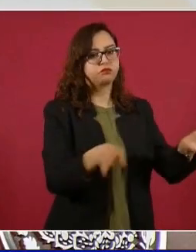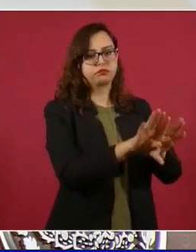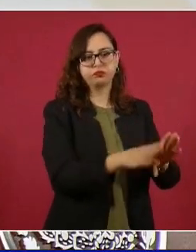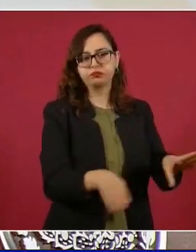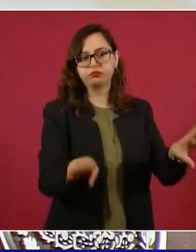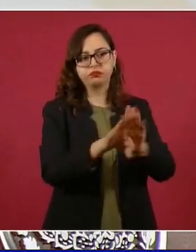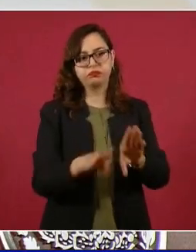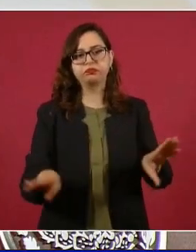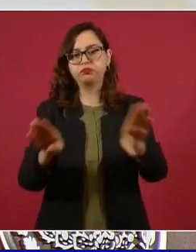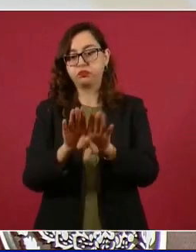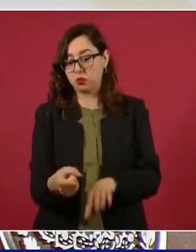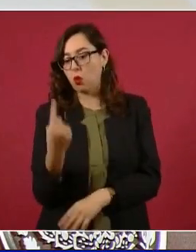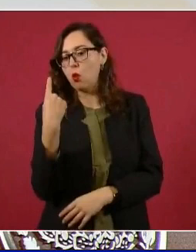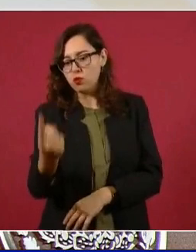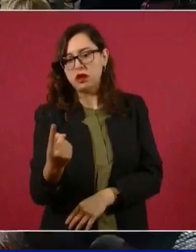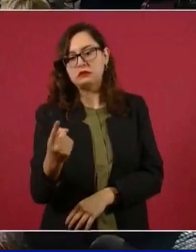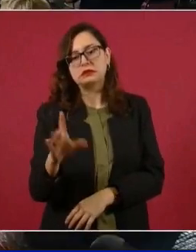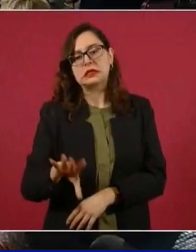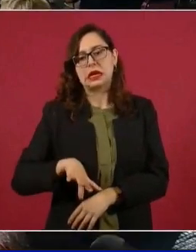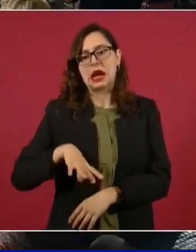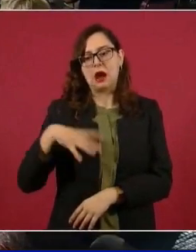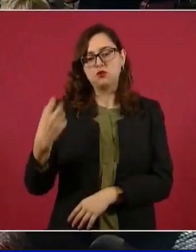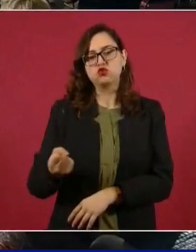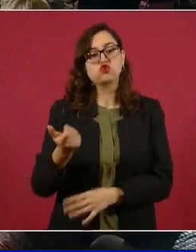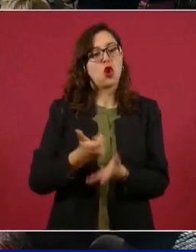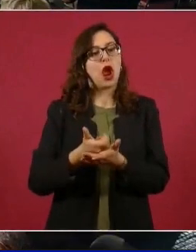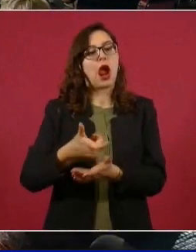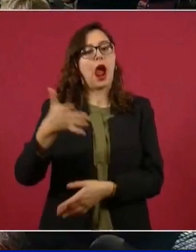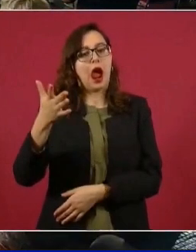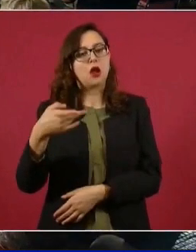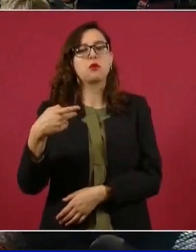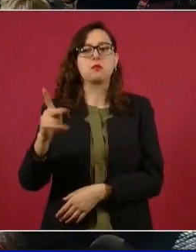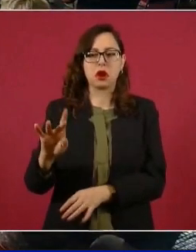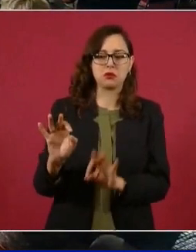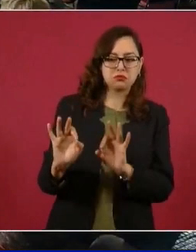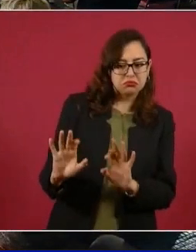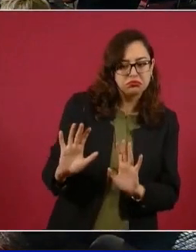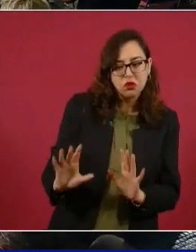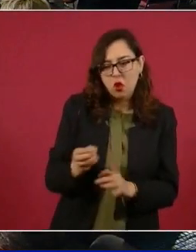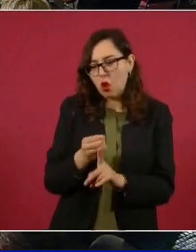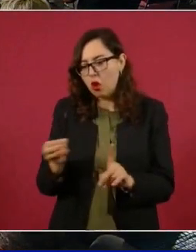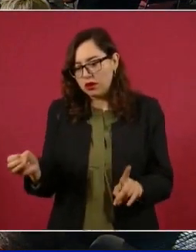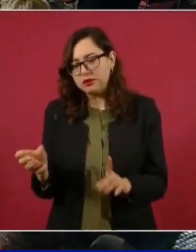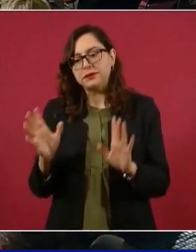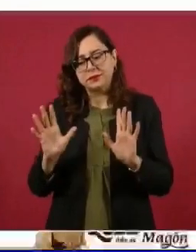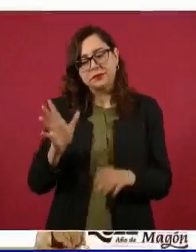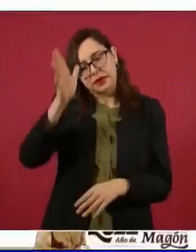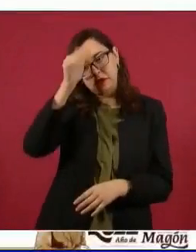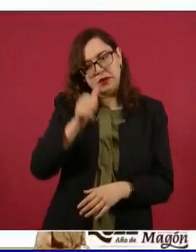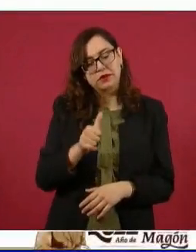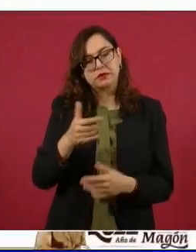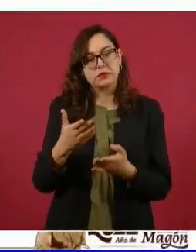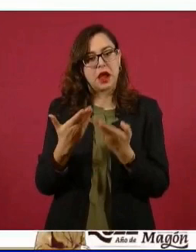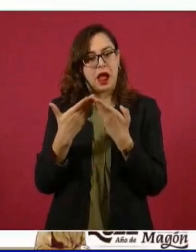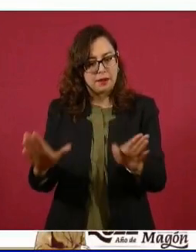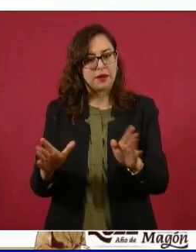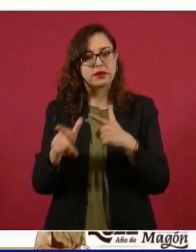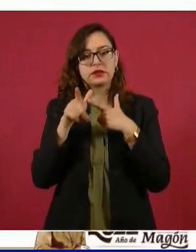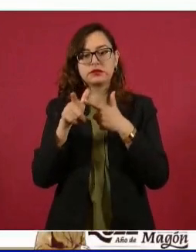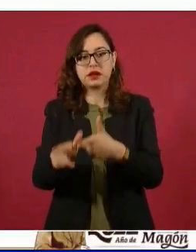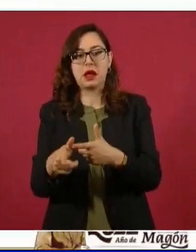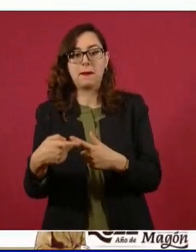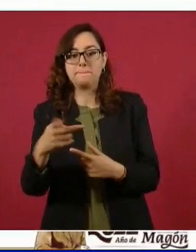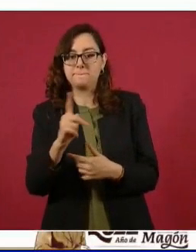continúa operando. Les pedimos que nos denuncien las irregularidades a la app de Litro por